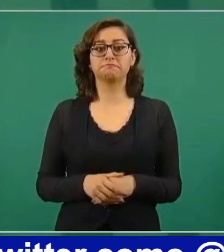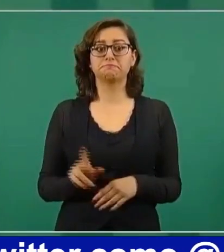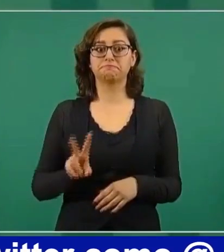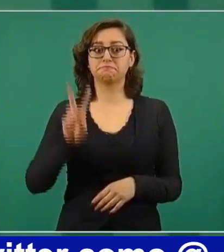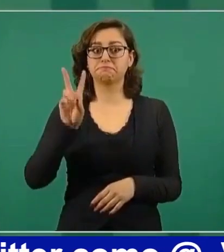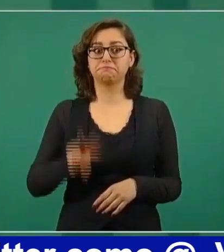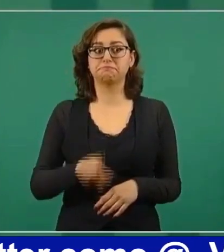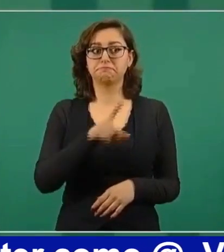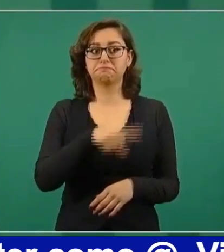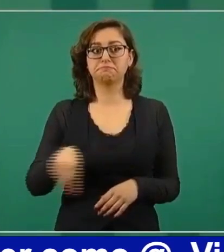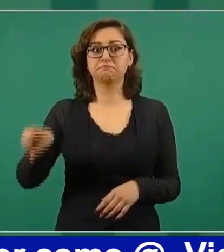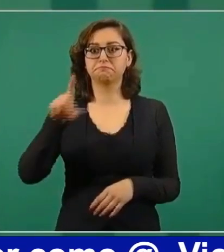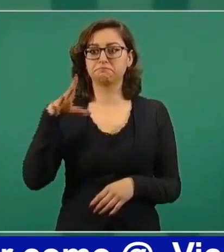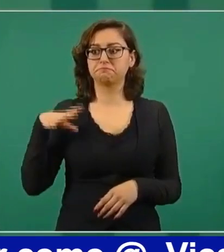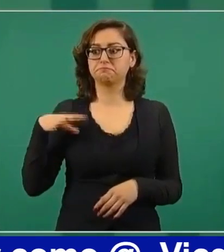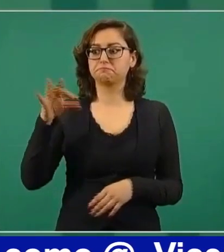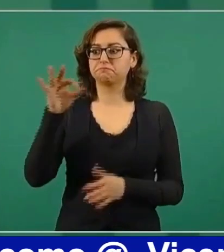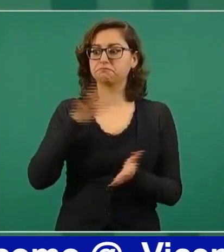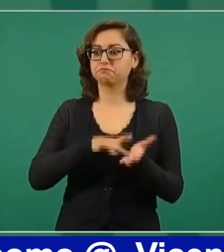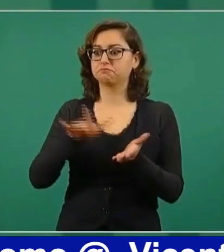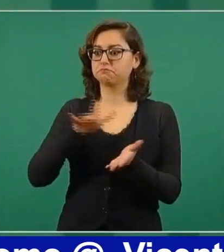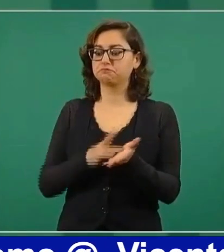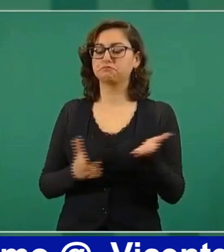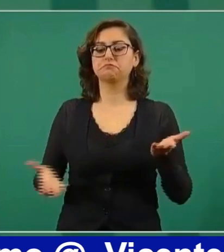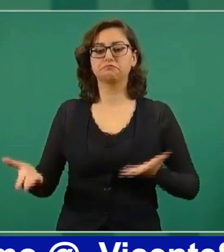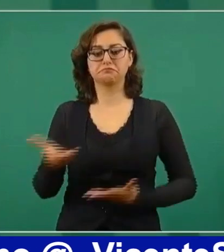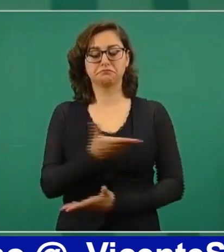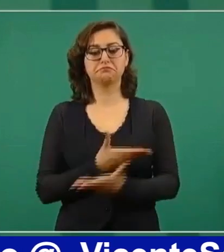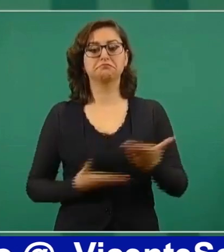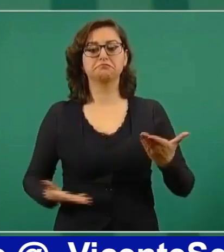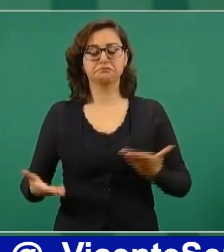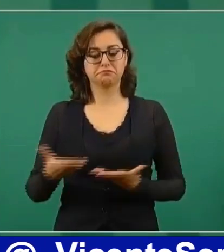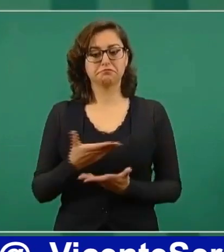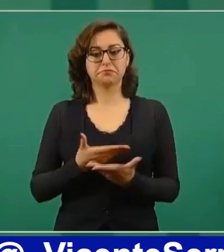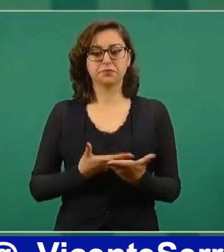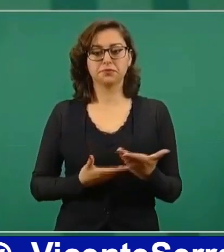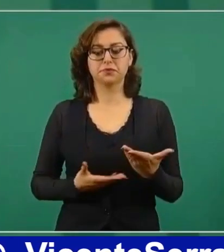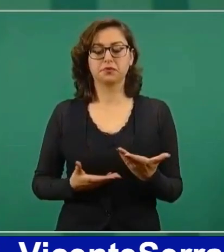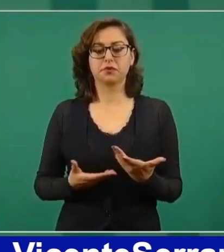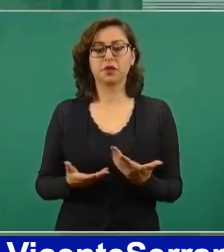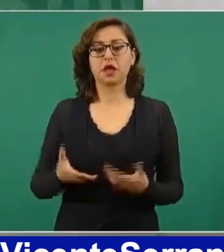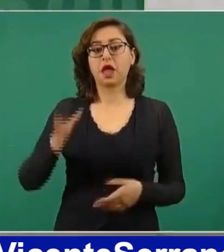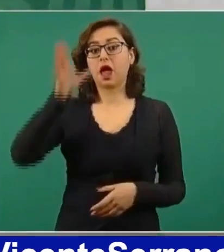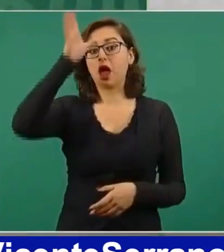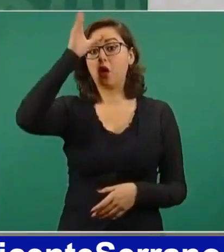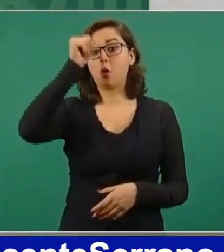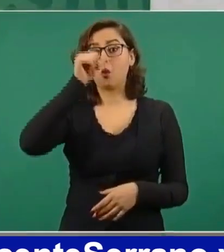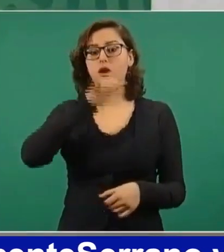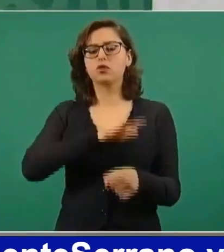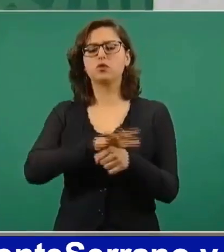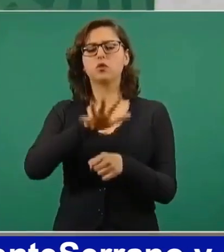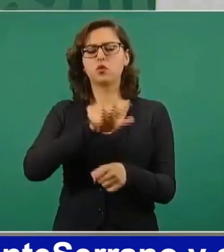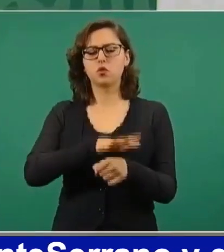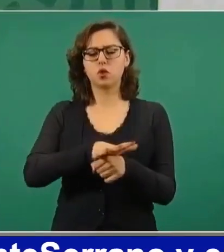la colaboración. Se llegó al acuerdo de